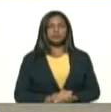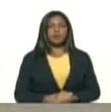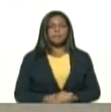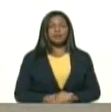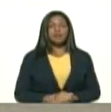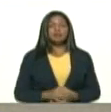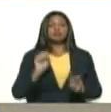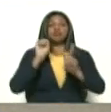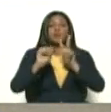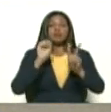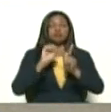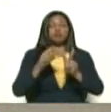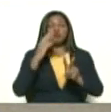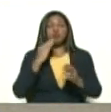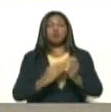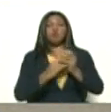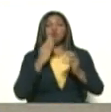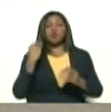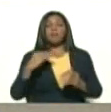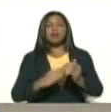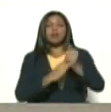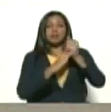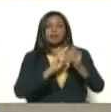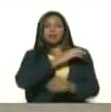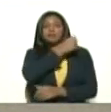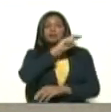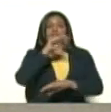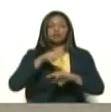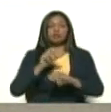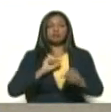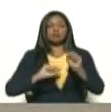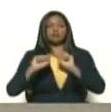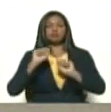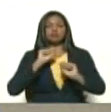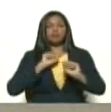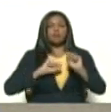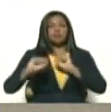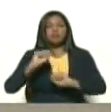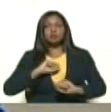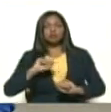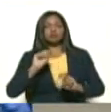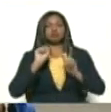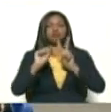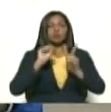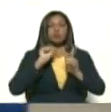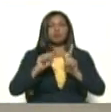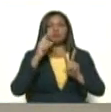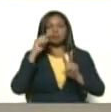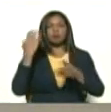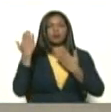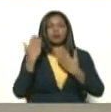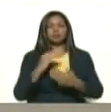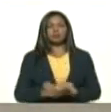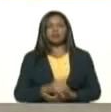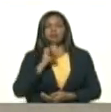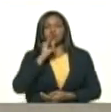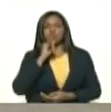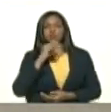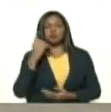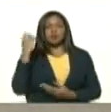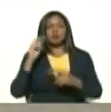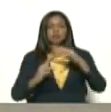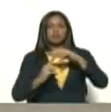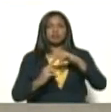Maldonado, joven líder, jefe nacional del movimiento Somos Venezuela. ¿Estamos listos? Vamos a escuchar el reporte de ellos desde el